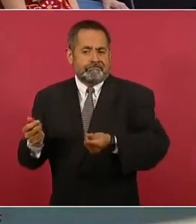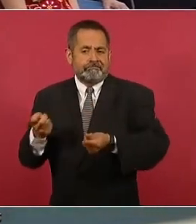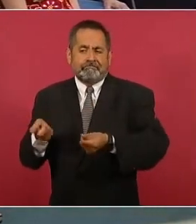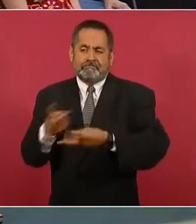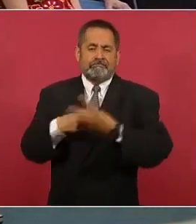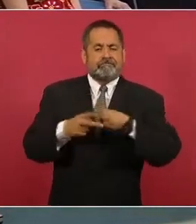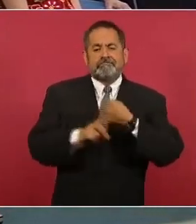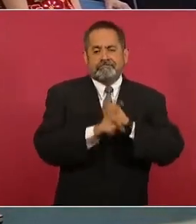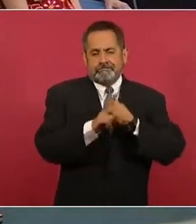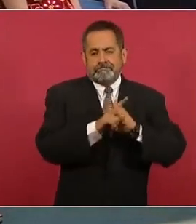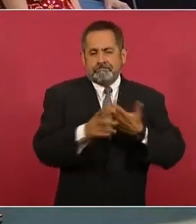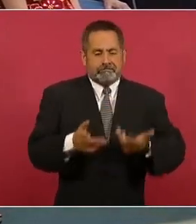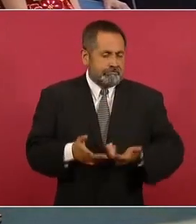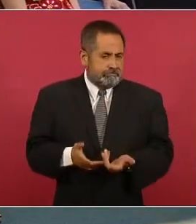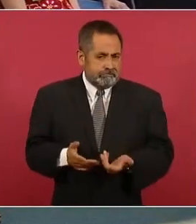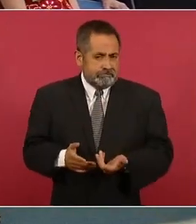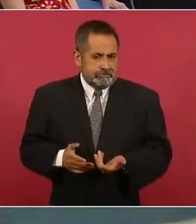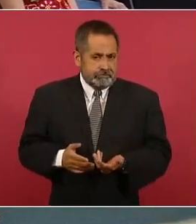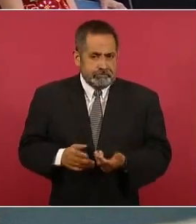porque una familia